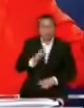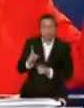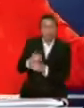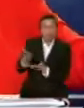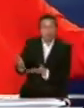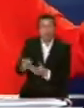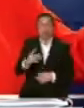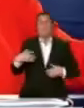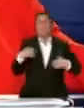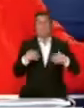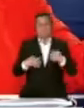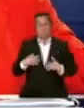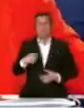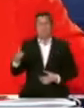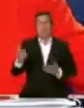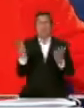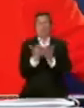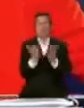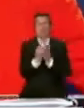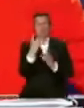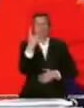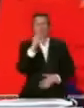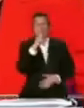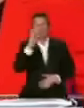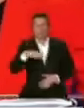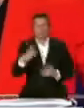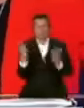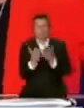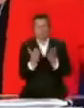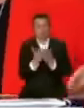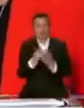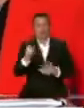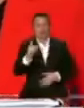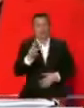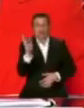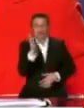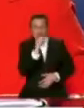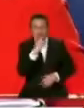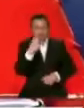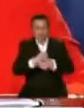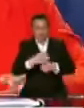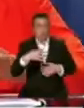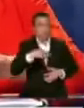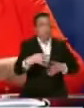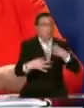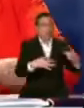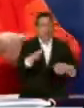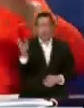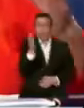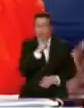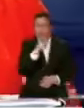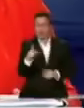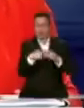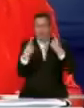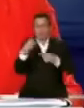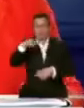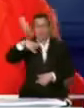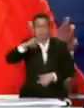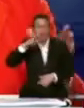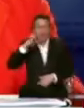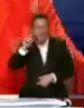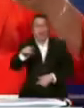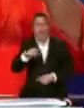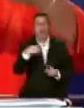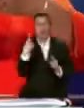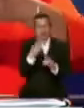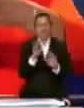Le molestó porque cuando los estudiantes de la UTEM que estudiaban una carrera que no tenía campo ocupacional y en donde había toda una mafia detrás,